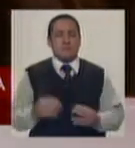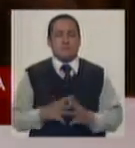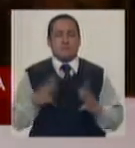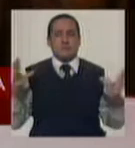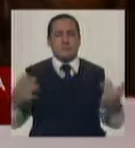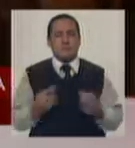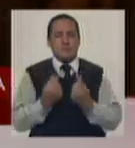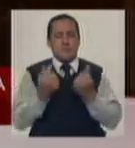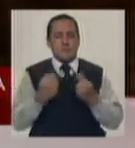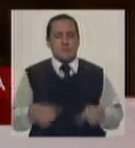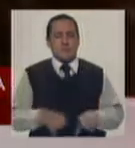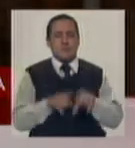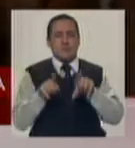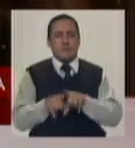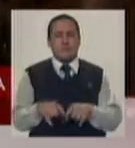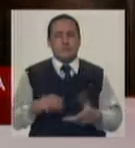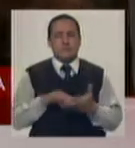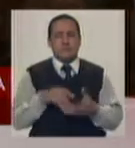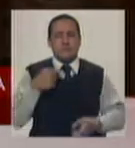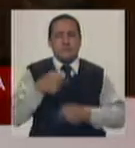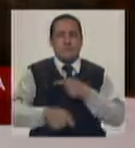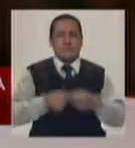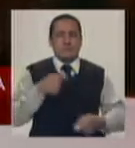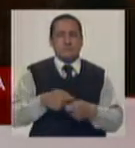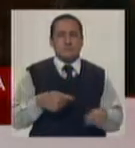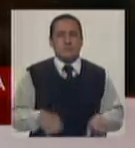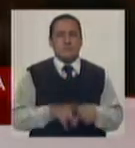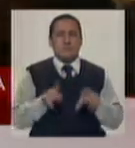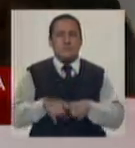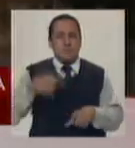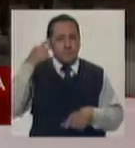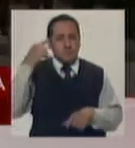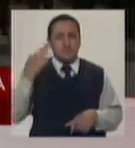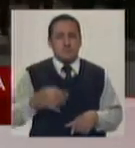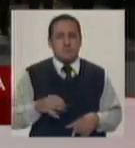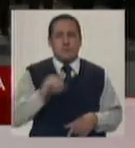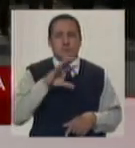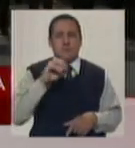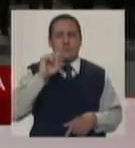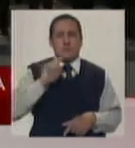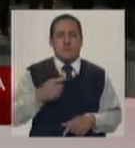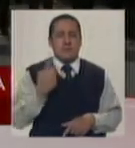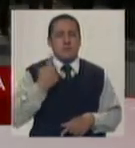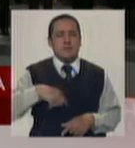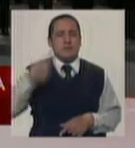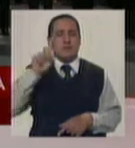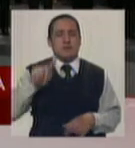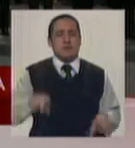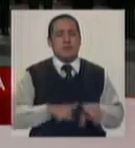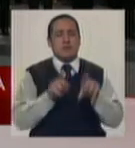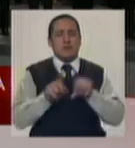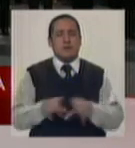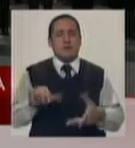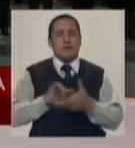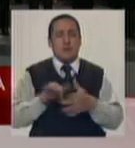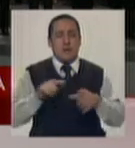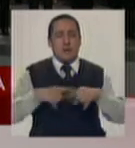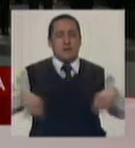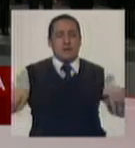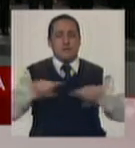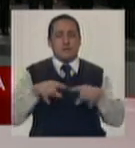de fondos de inversión, se estima que son cerca de 500.000 millones, lo que ellos pues